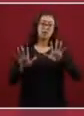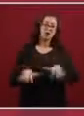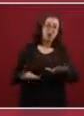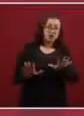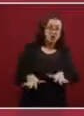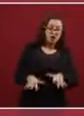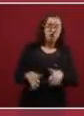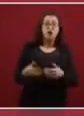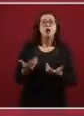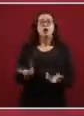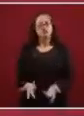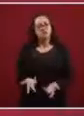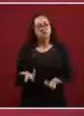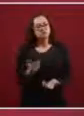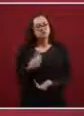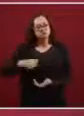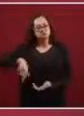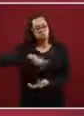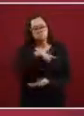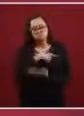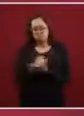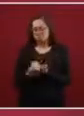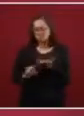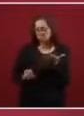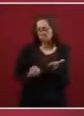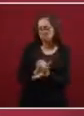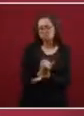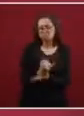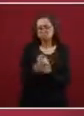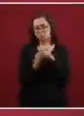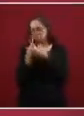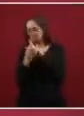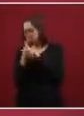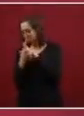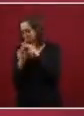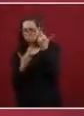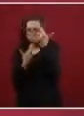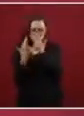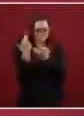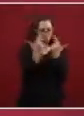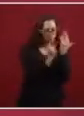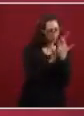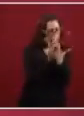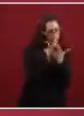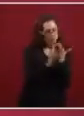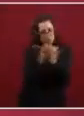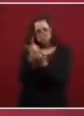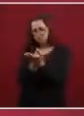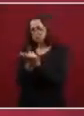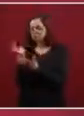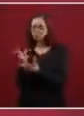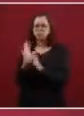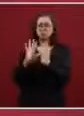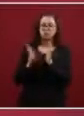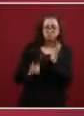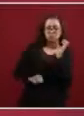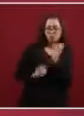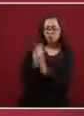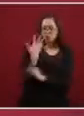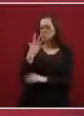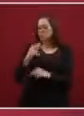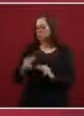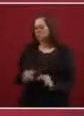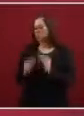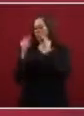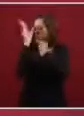decidimos, después de una negociación, de estudiar los números, de ver cuáles son los efectos de la entrada en vigor de nuevos